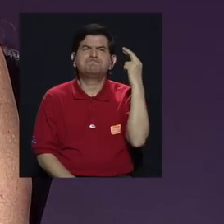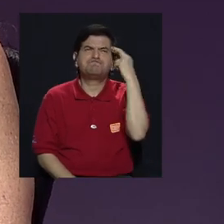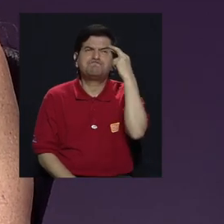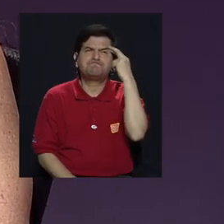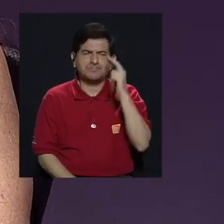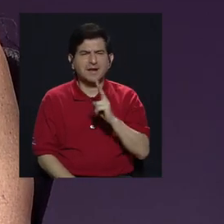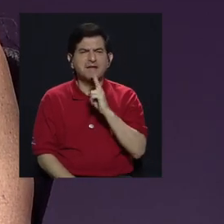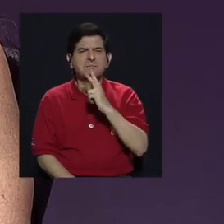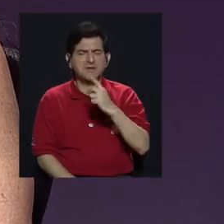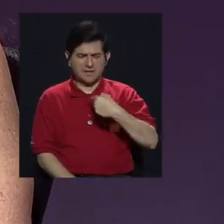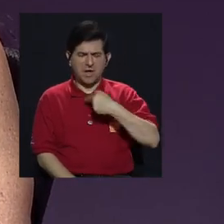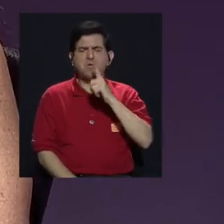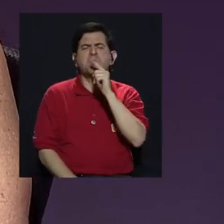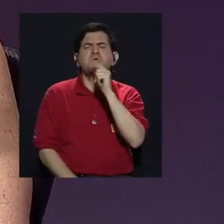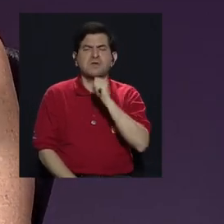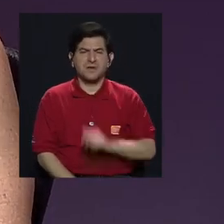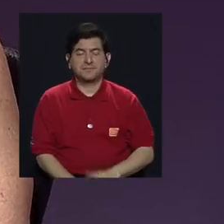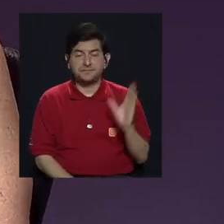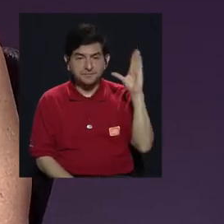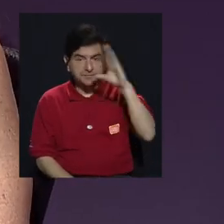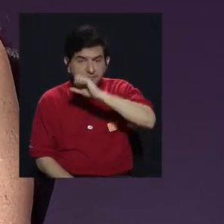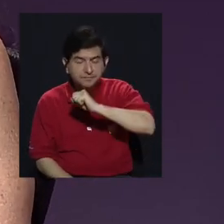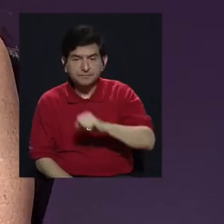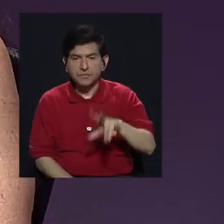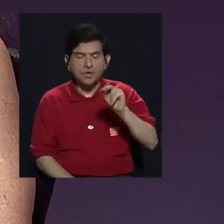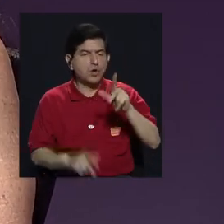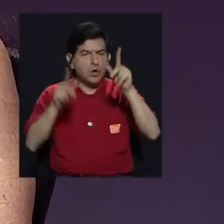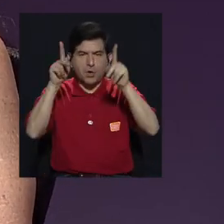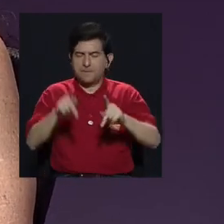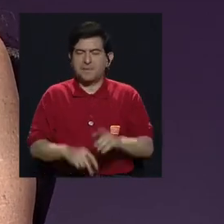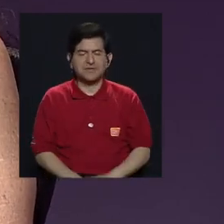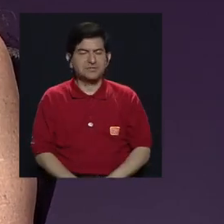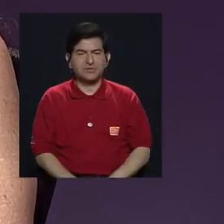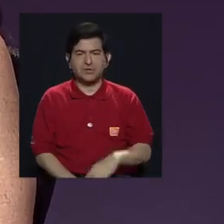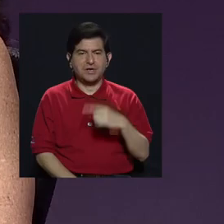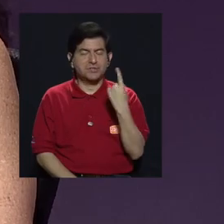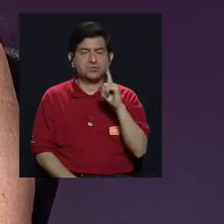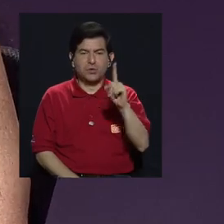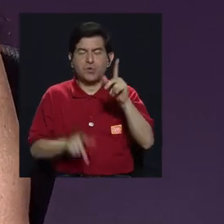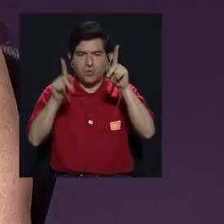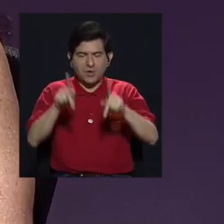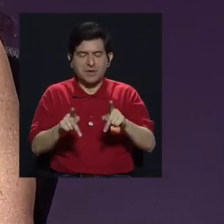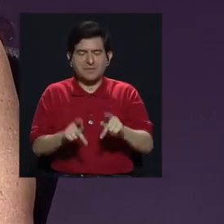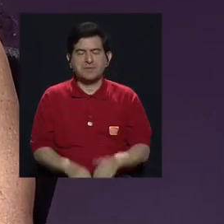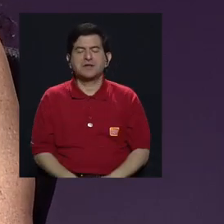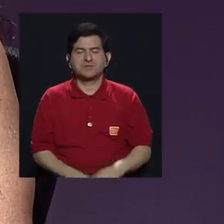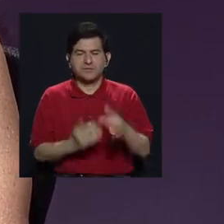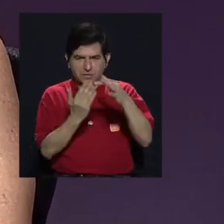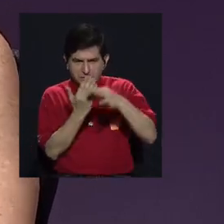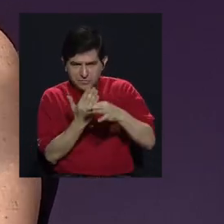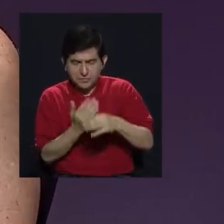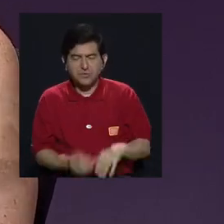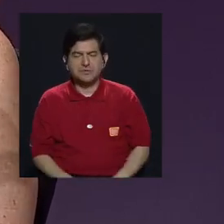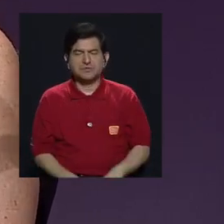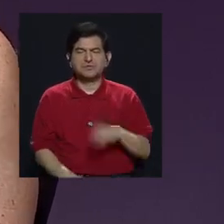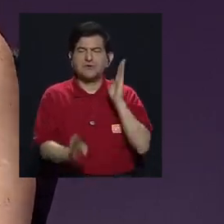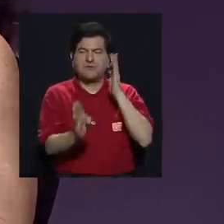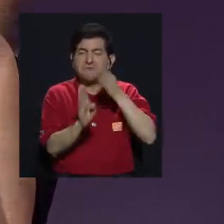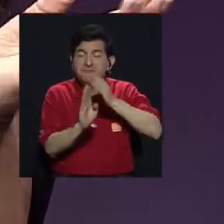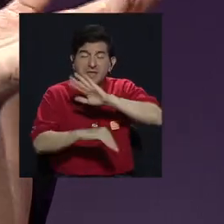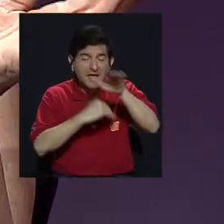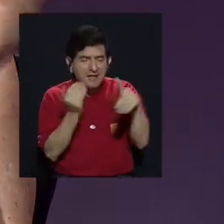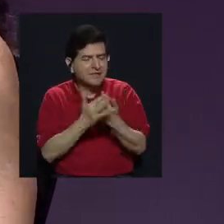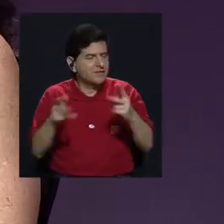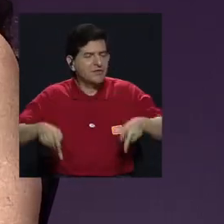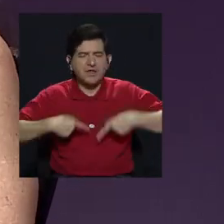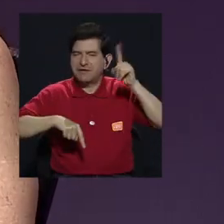reflexionamos en quiénes realmente somos y nos damos cuenta que no somos personas monógamas y que no vamos a ser fieles una vida entera hasta